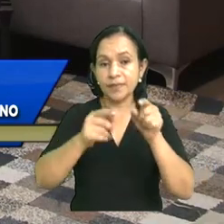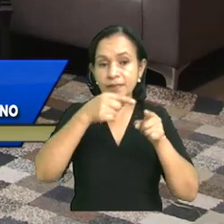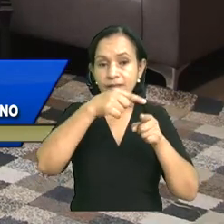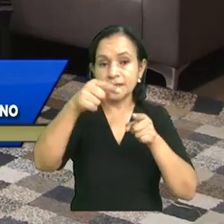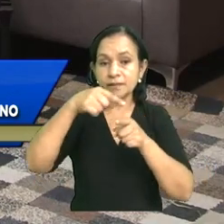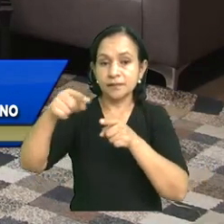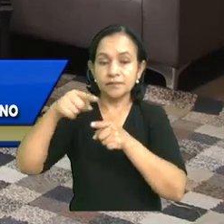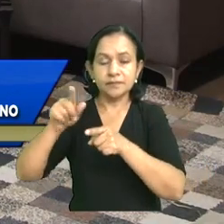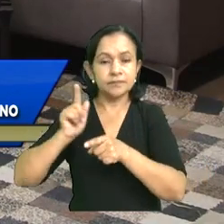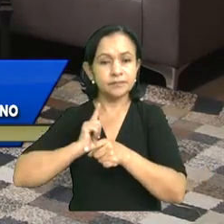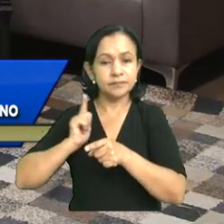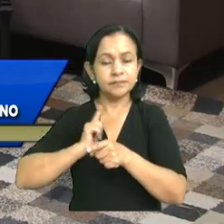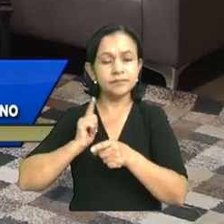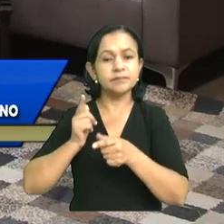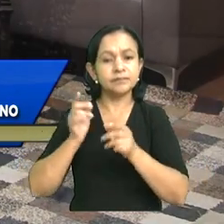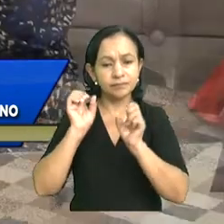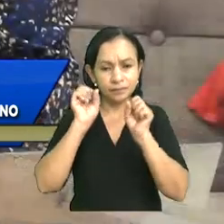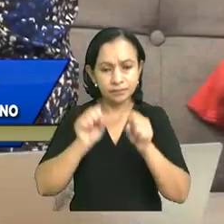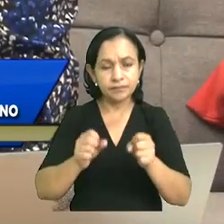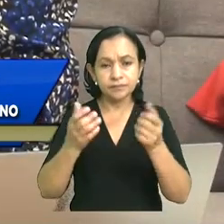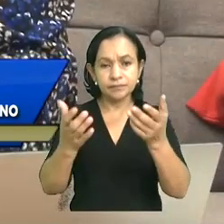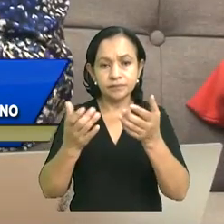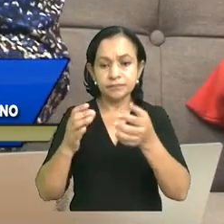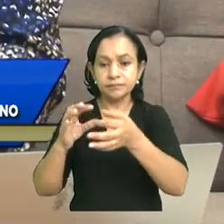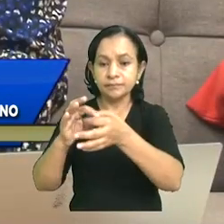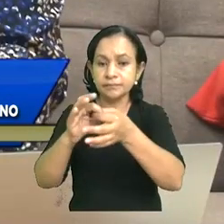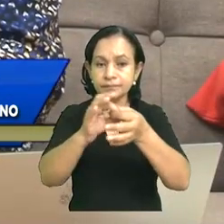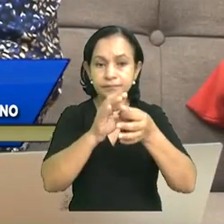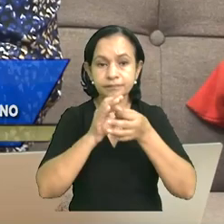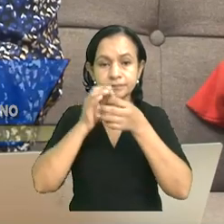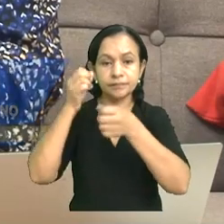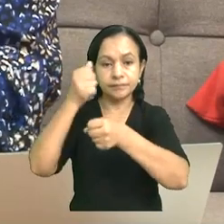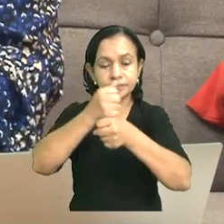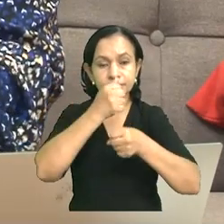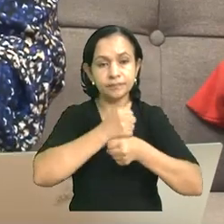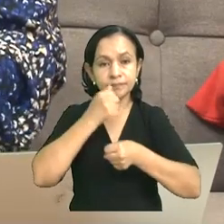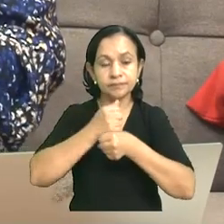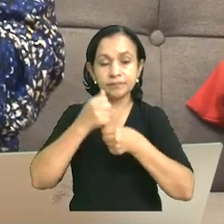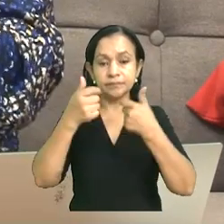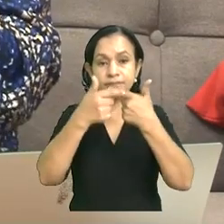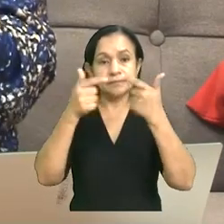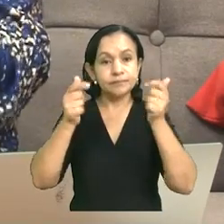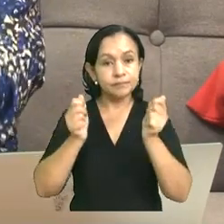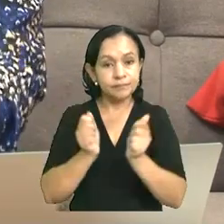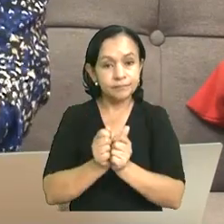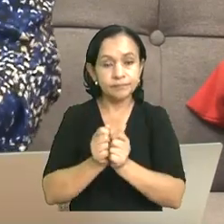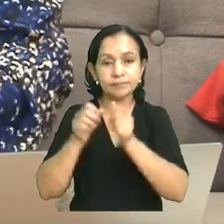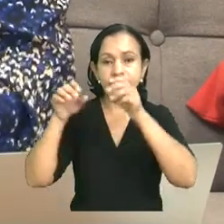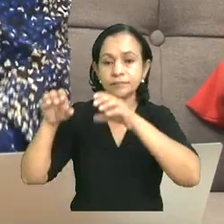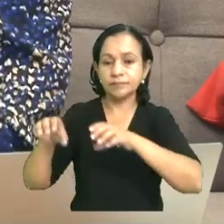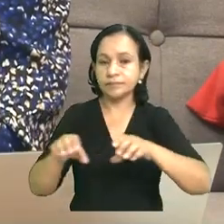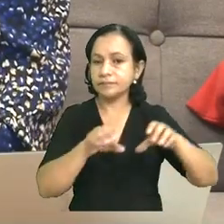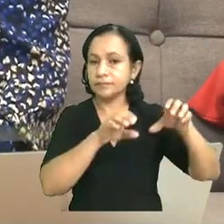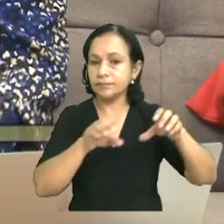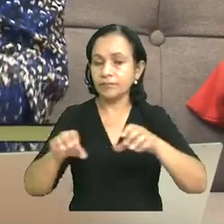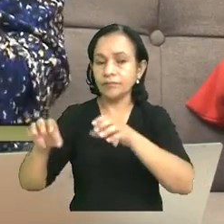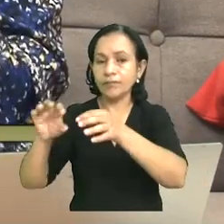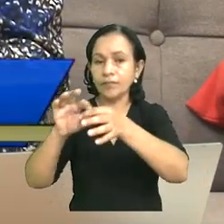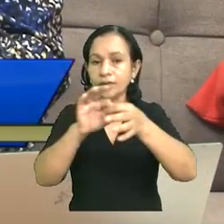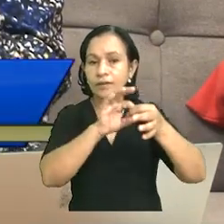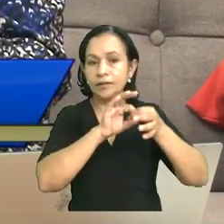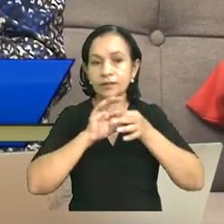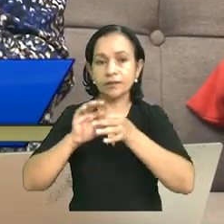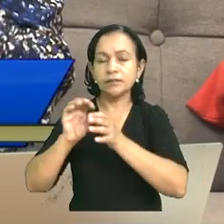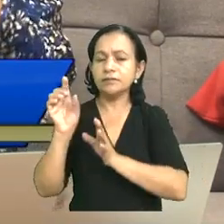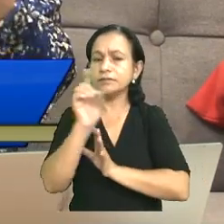lo que tenemos en el municipio, estamos tratando de trabajar en equipo, de realizar actividades conjuntas y